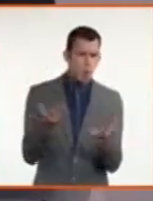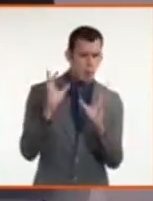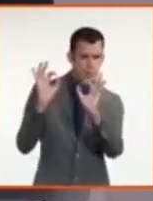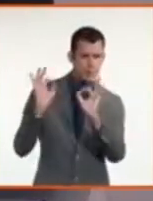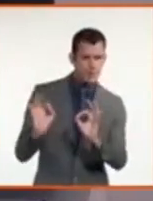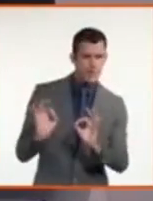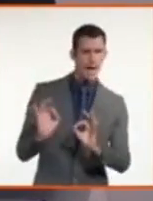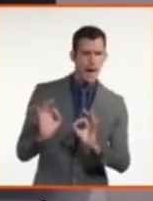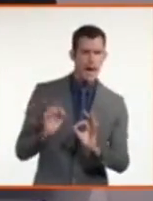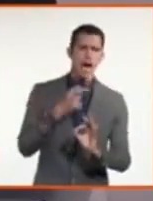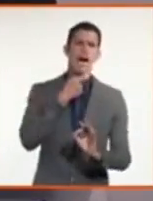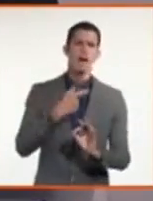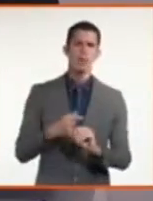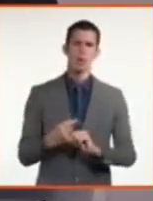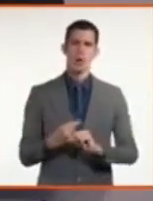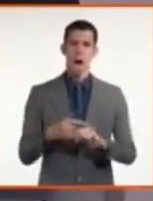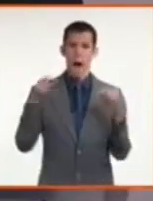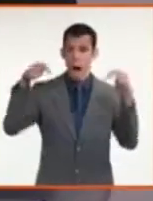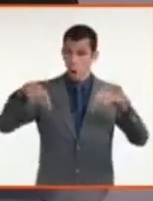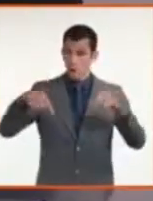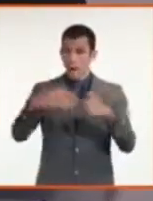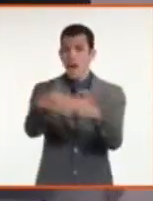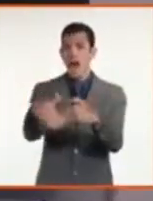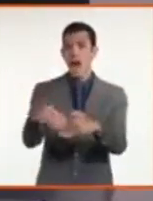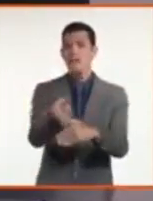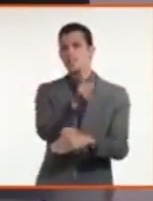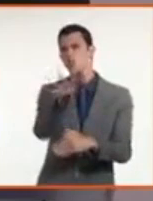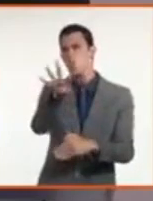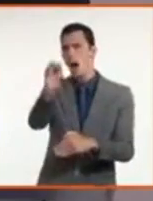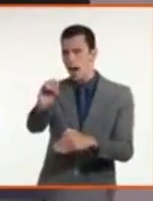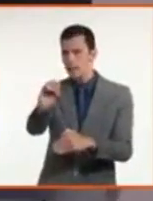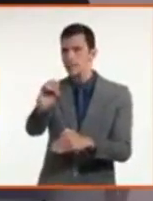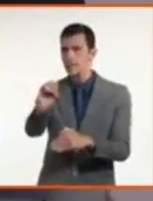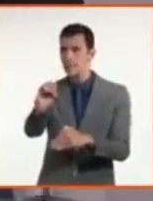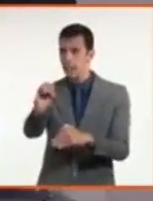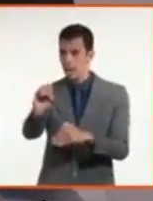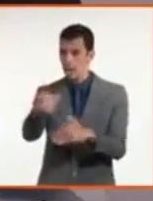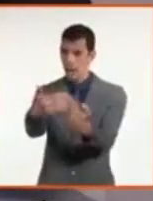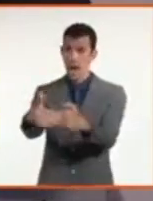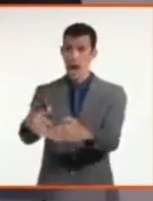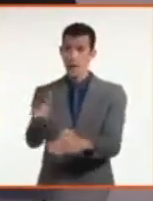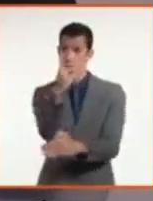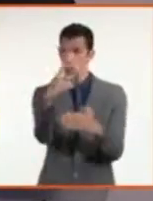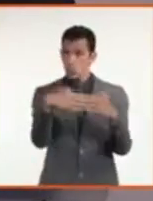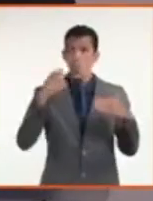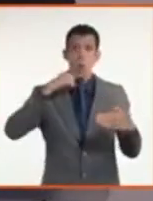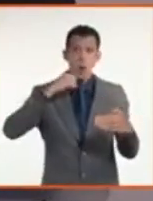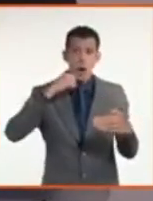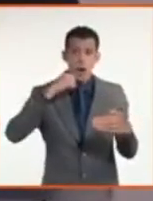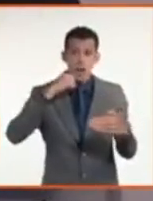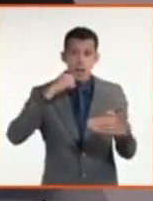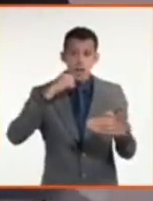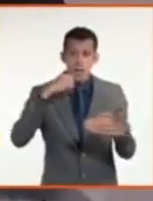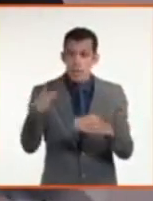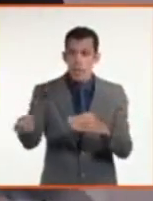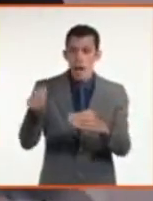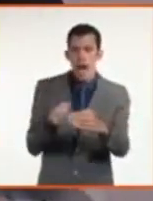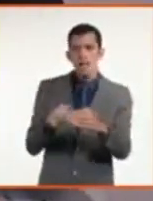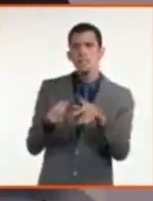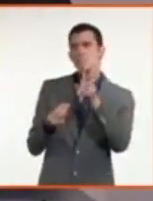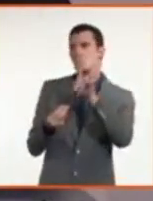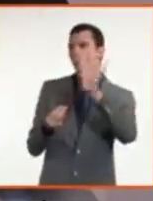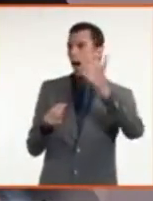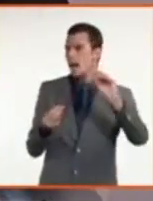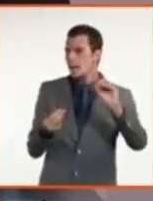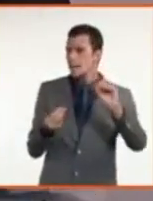nosotros mañana vamos a ir a comprar a 148-143 no estamos diciendo eso ahora vamos a defender el tiempo cambio 120 y vamos buscar la manera de